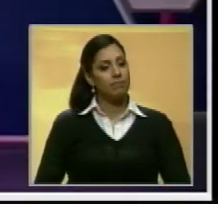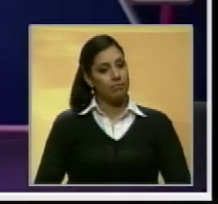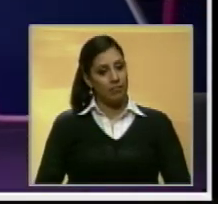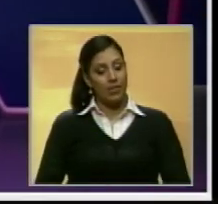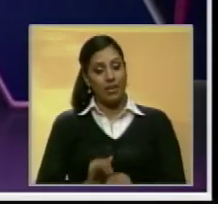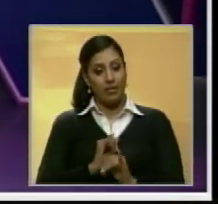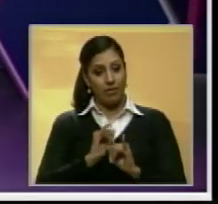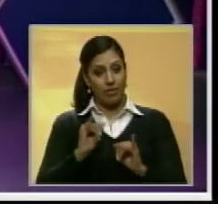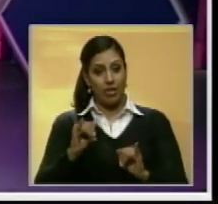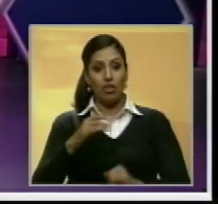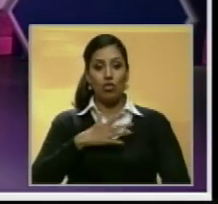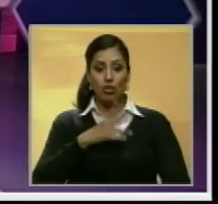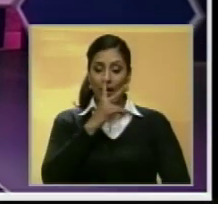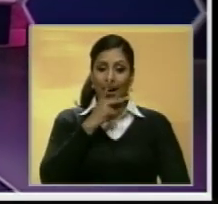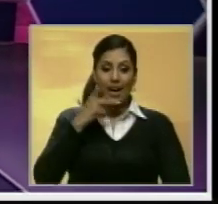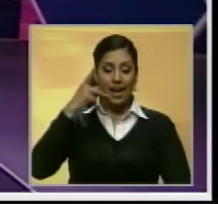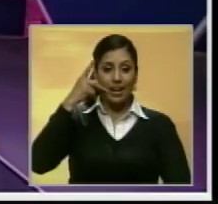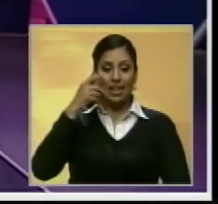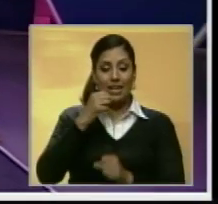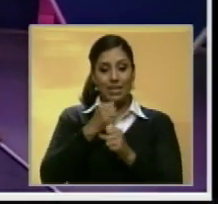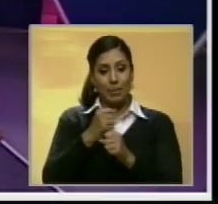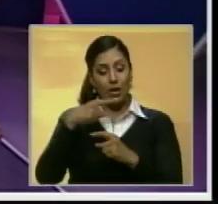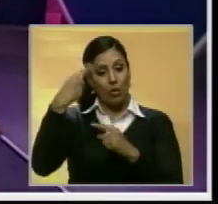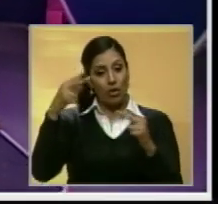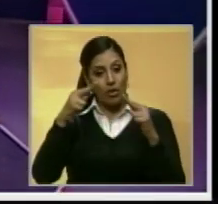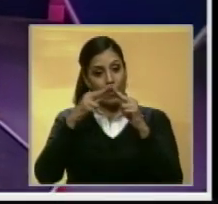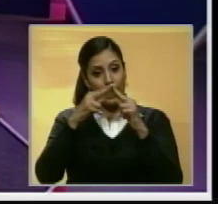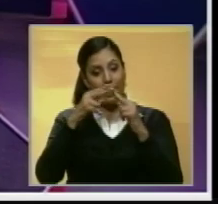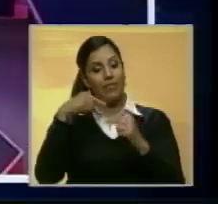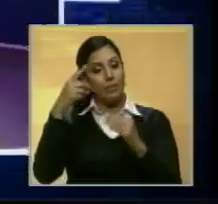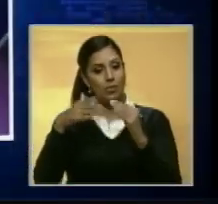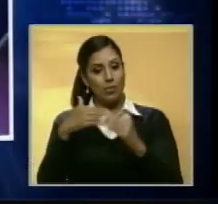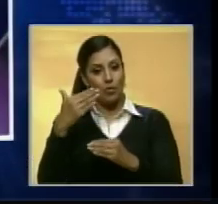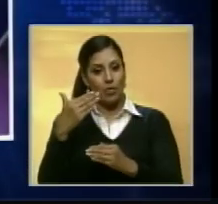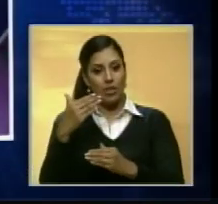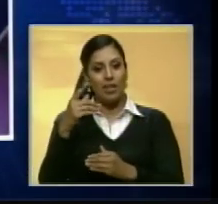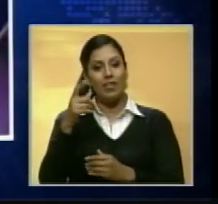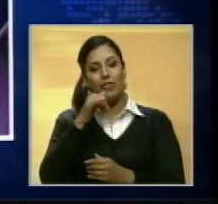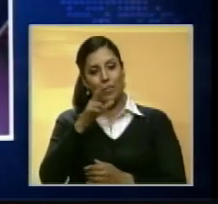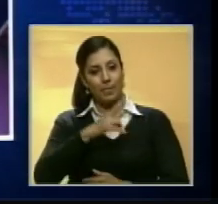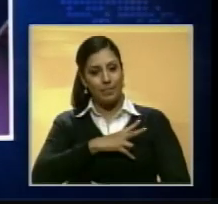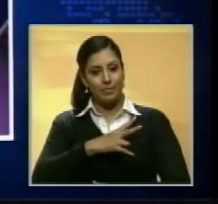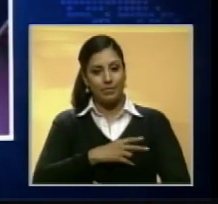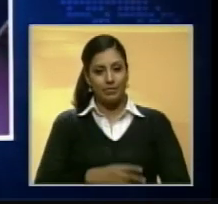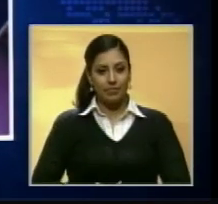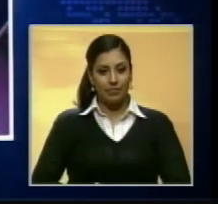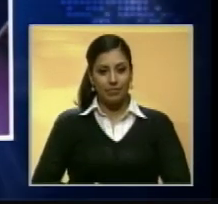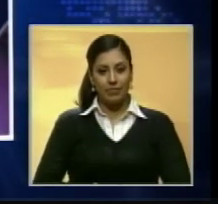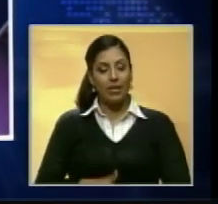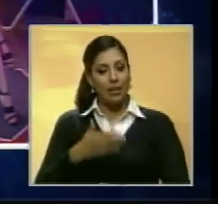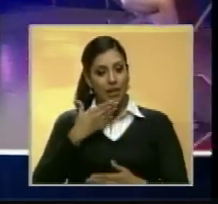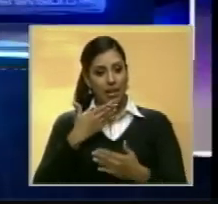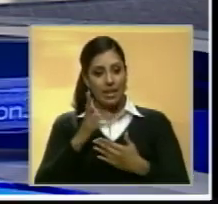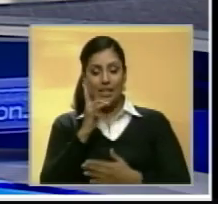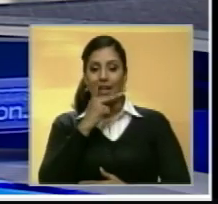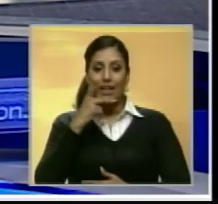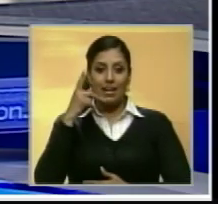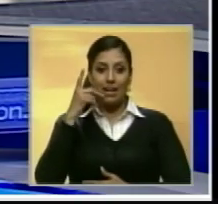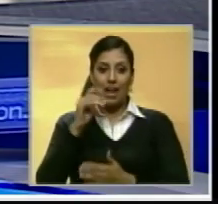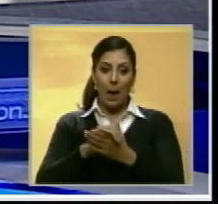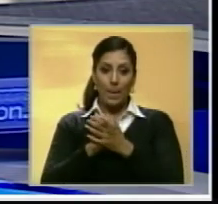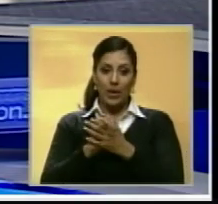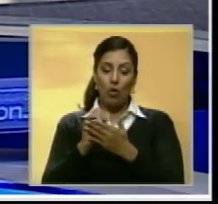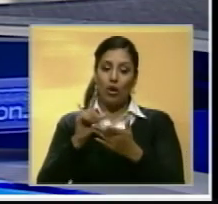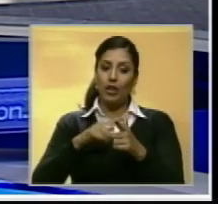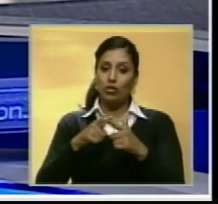Así llegamos al final. Yo soy Carilis Cuadros y los espero en una próxima emisión de Estrenos y Estrellas por su noticiero Venevisión. Muchísimas gracias, Carielis. Amigos,